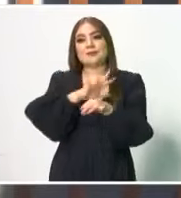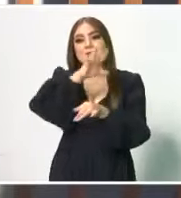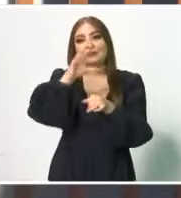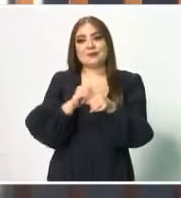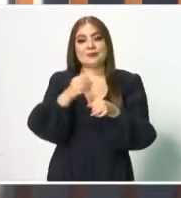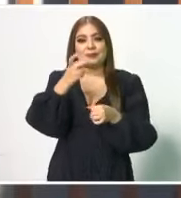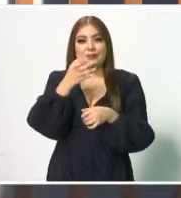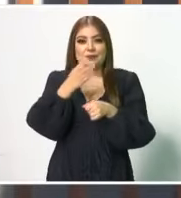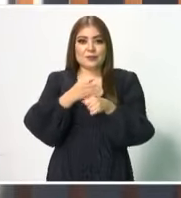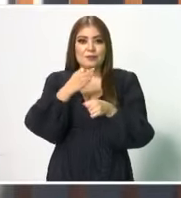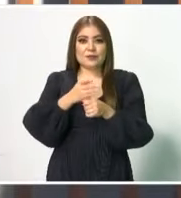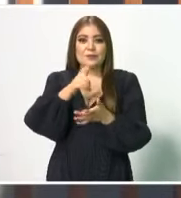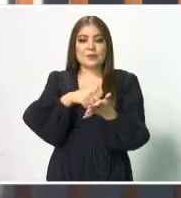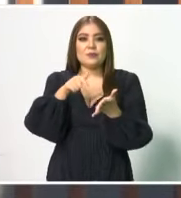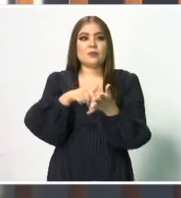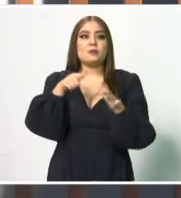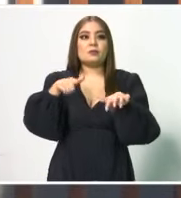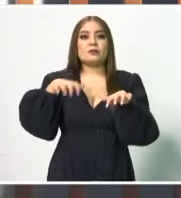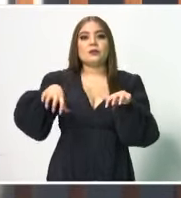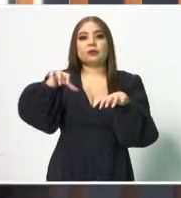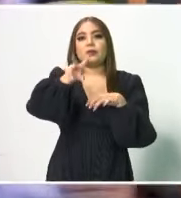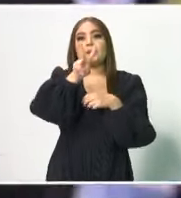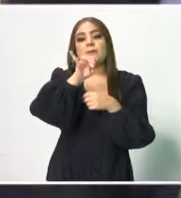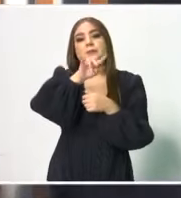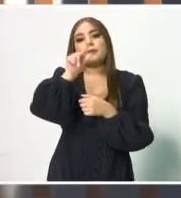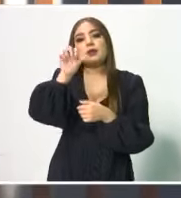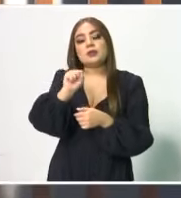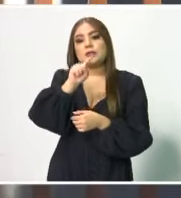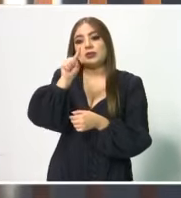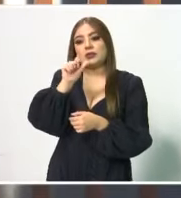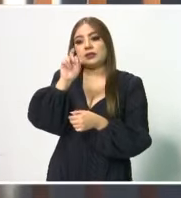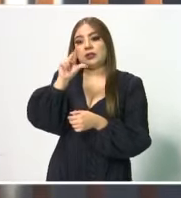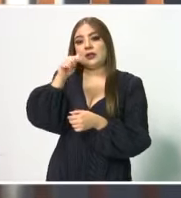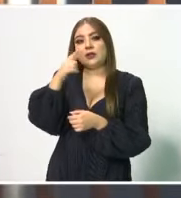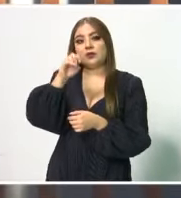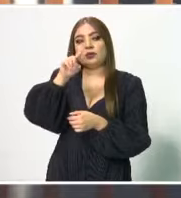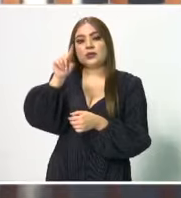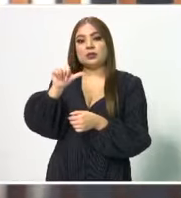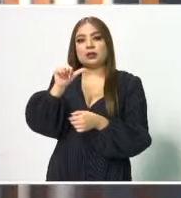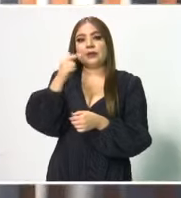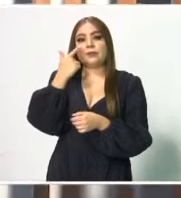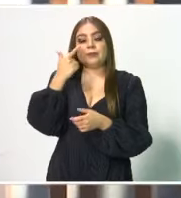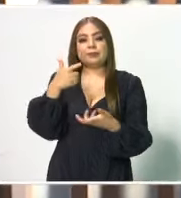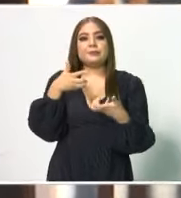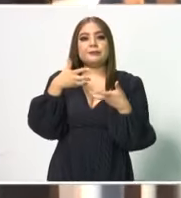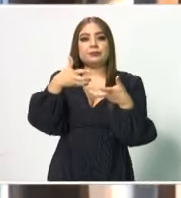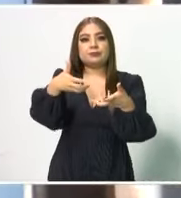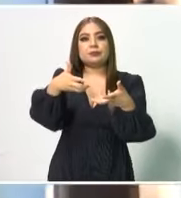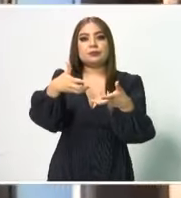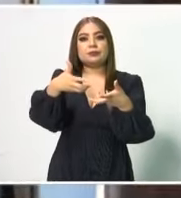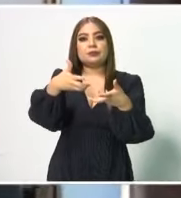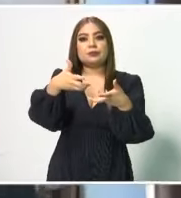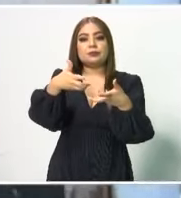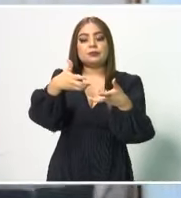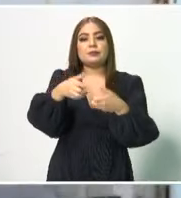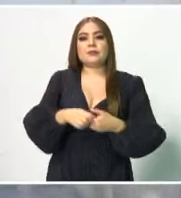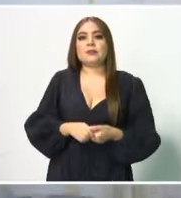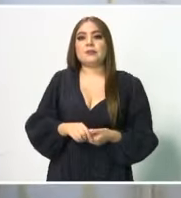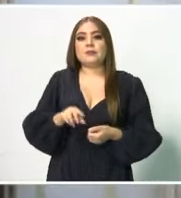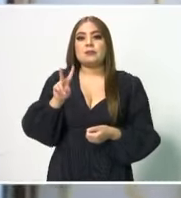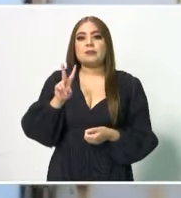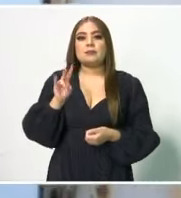En estos momentos nos encontramos en la colonia Villa Zaragoza, en donde en la calle Villa Abasolo,